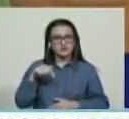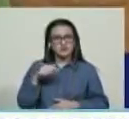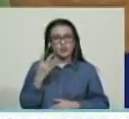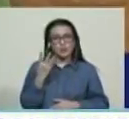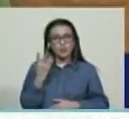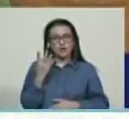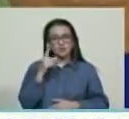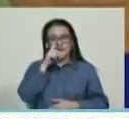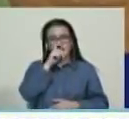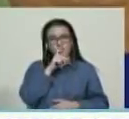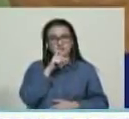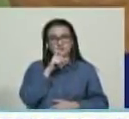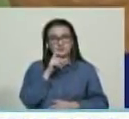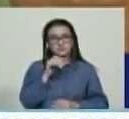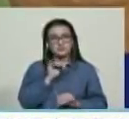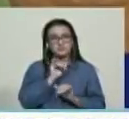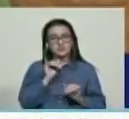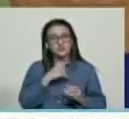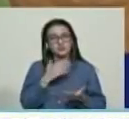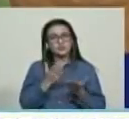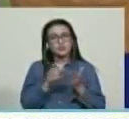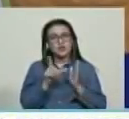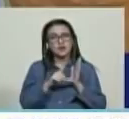año, y luego estudié en el Liceo